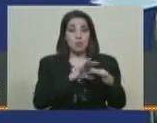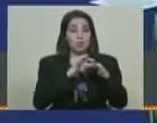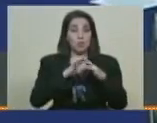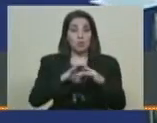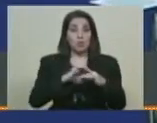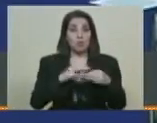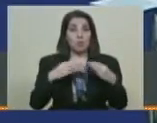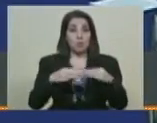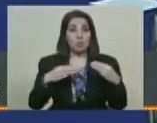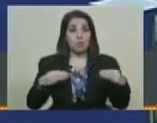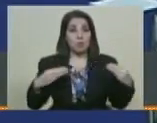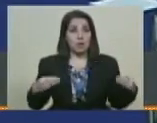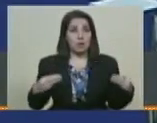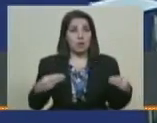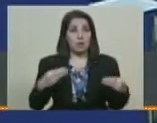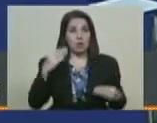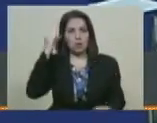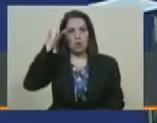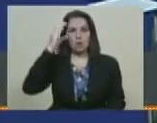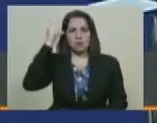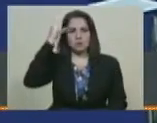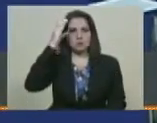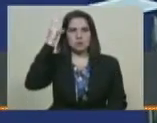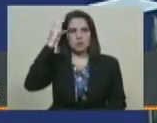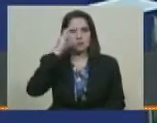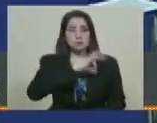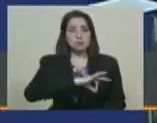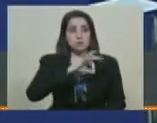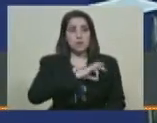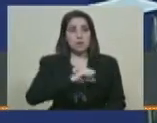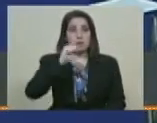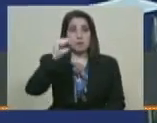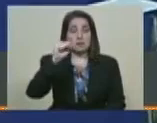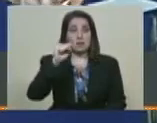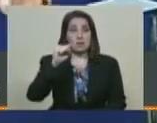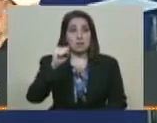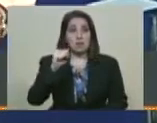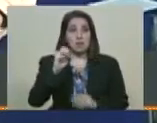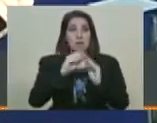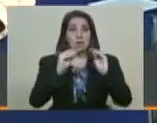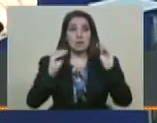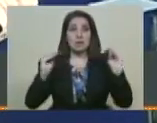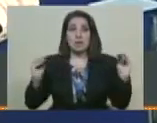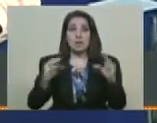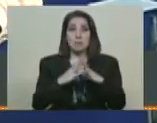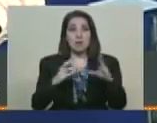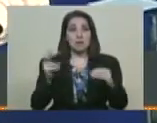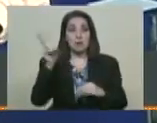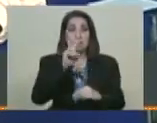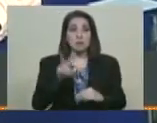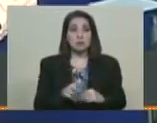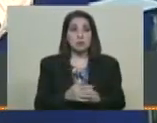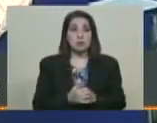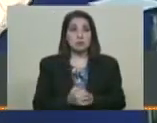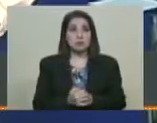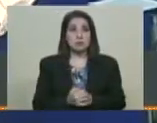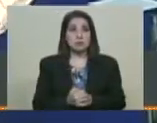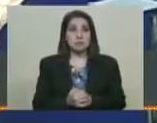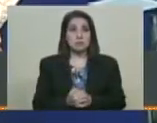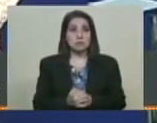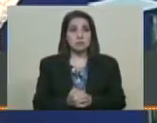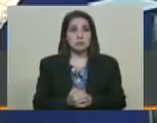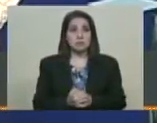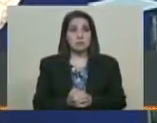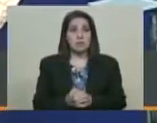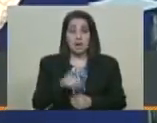popular, de conciencia socialista, y que convoque a todos los venezolanos, a todas, a los